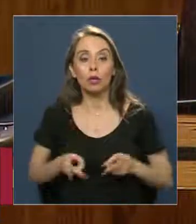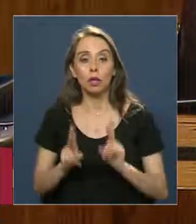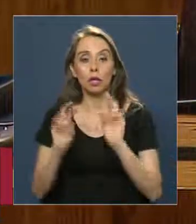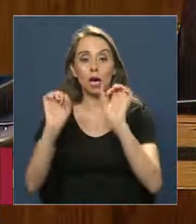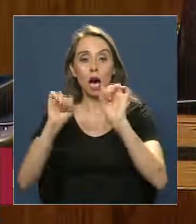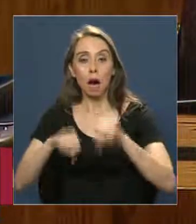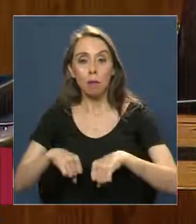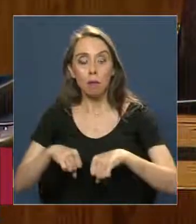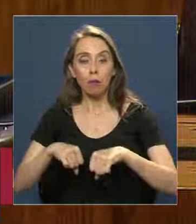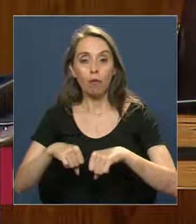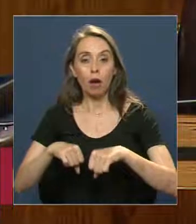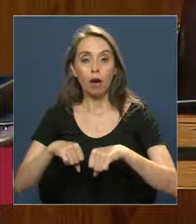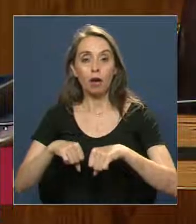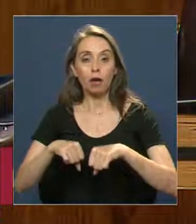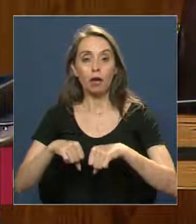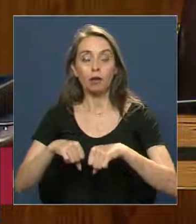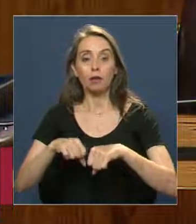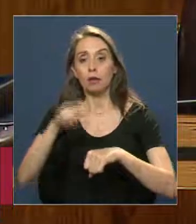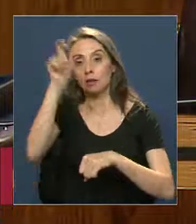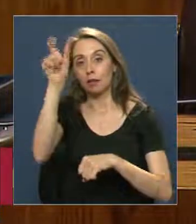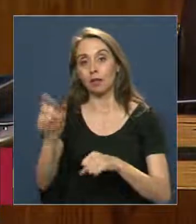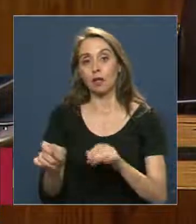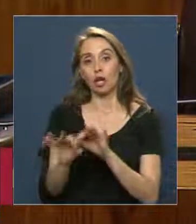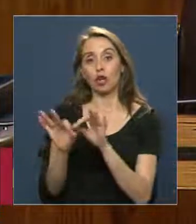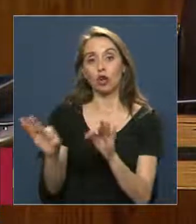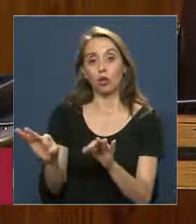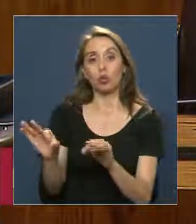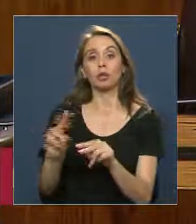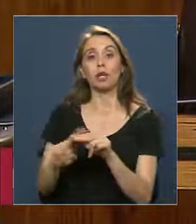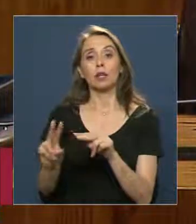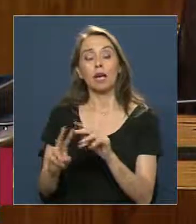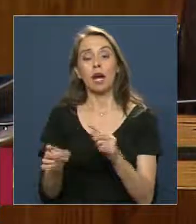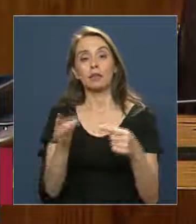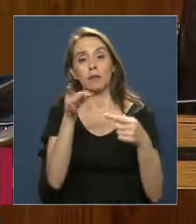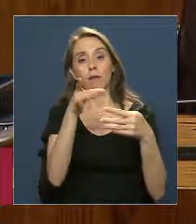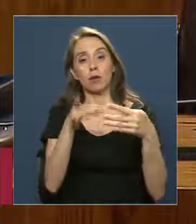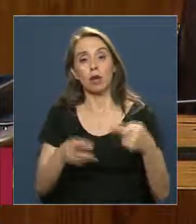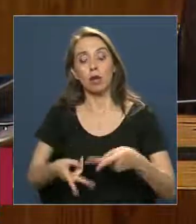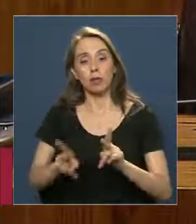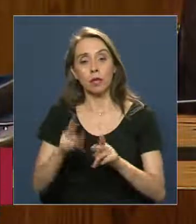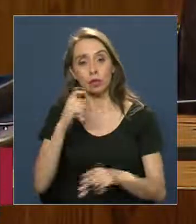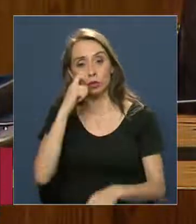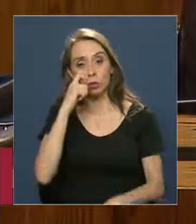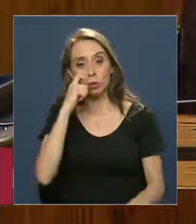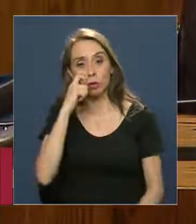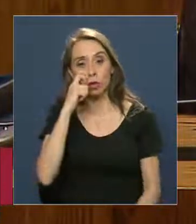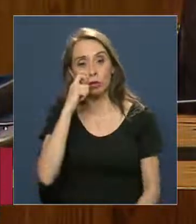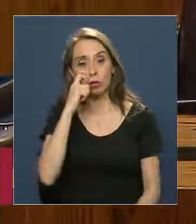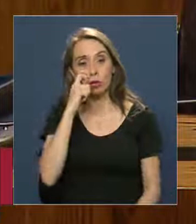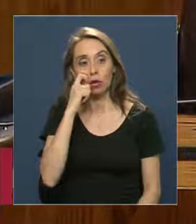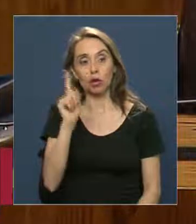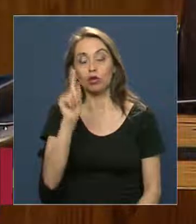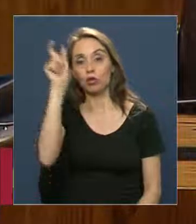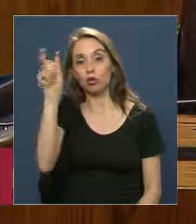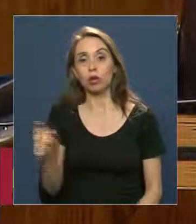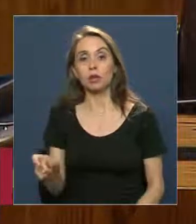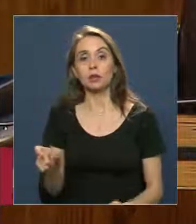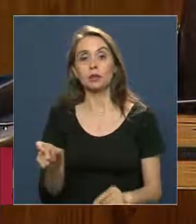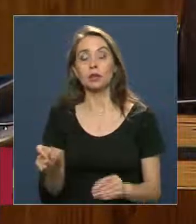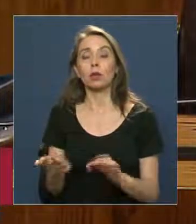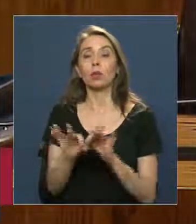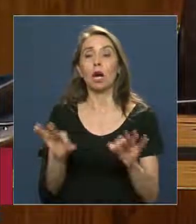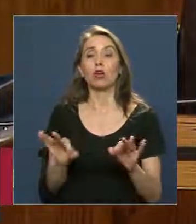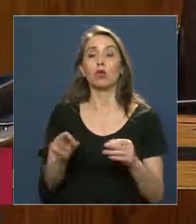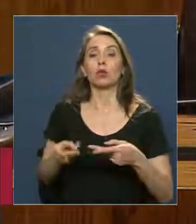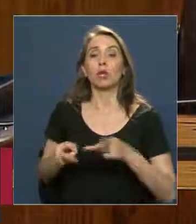aprobar conductas como las violaciones a los derechos humanos no es una conducta aceptable bajo